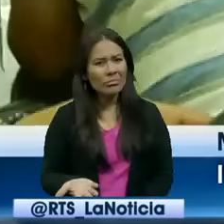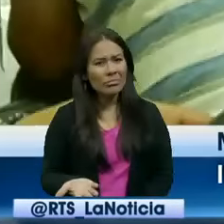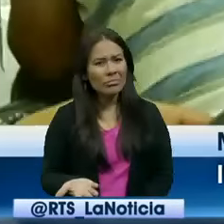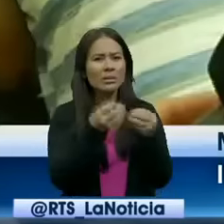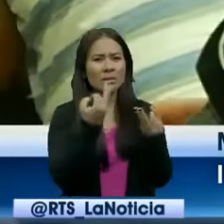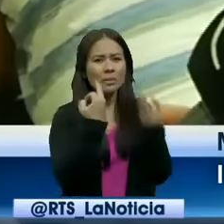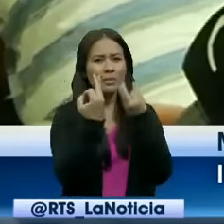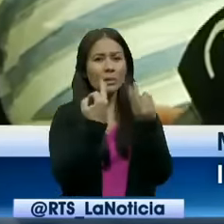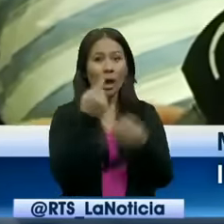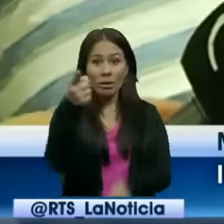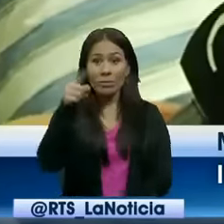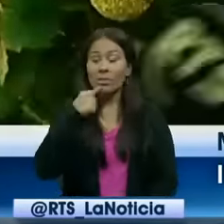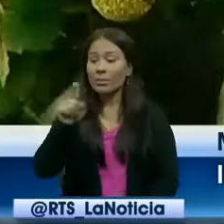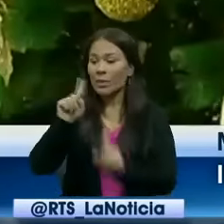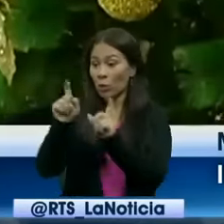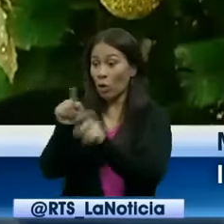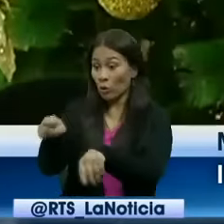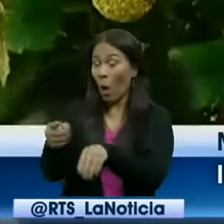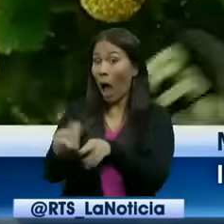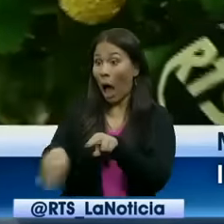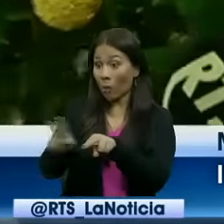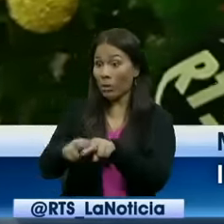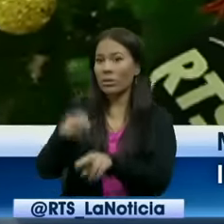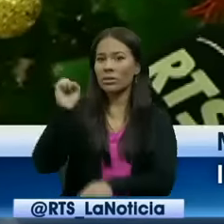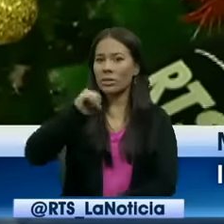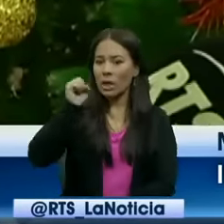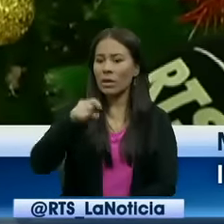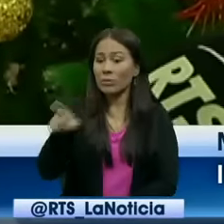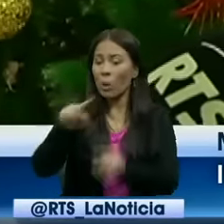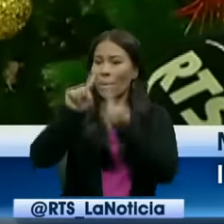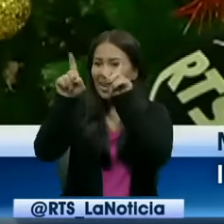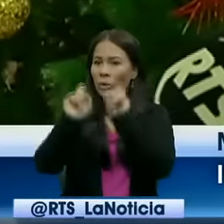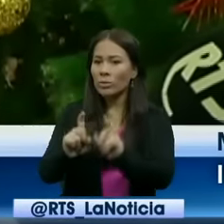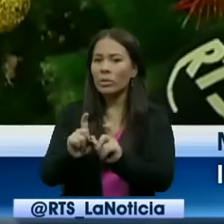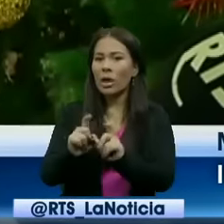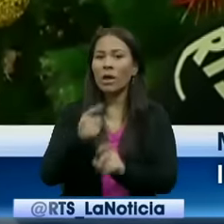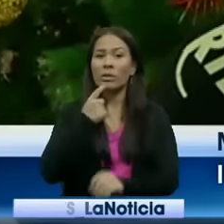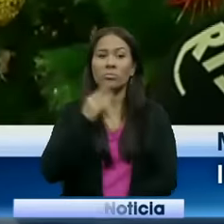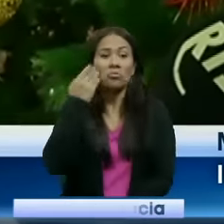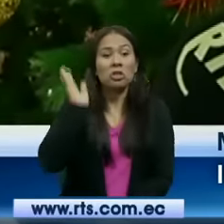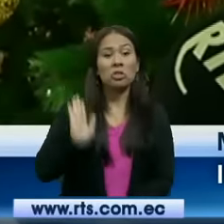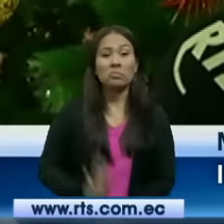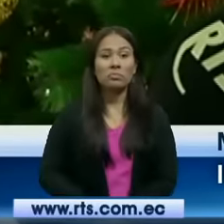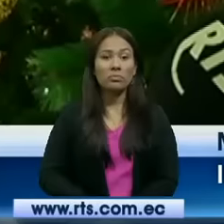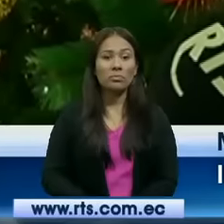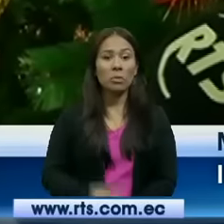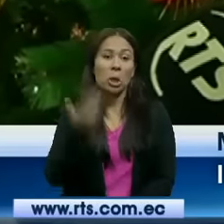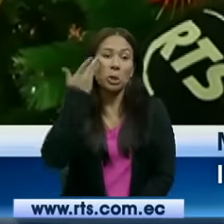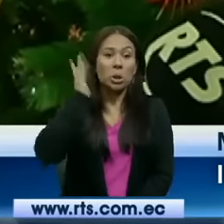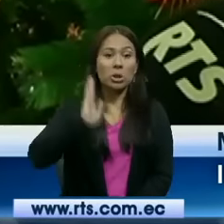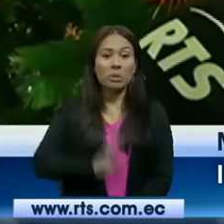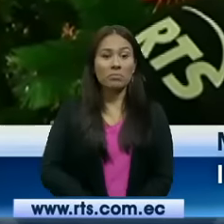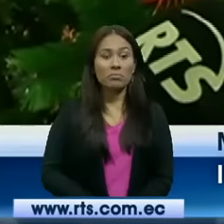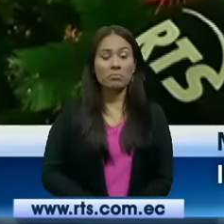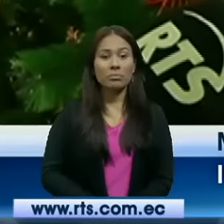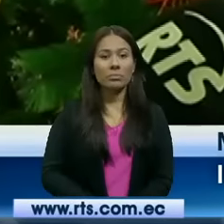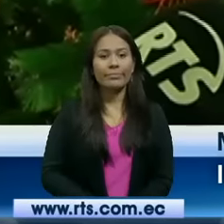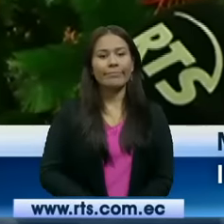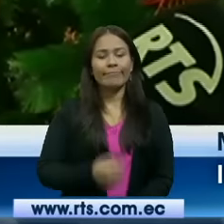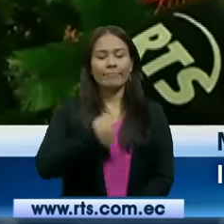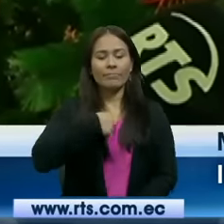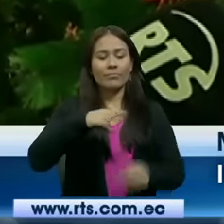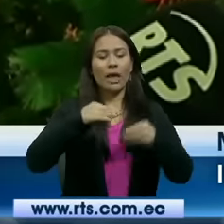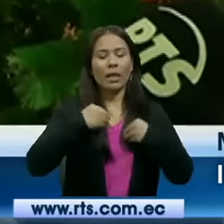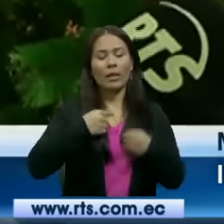Claro, al doble. ¿Le explicaron por qué? No, pregunté qué tanto por ciento y no saben, pero bueno, me acogí al